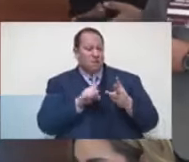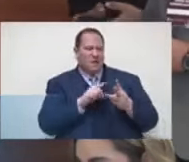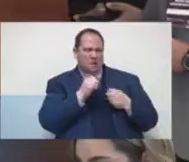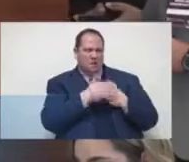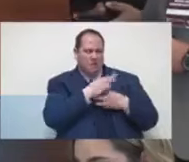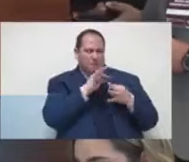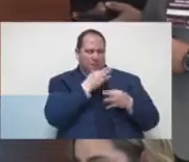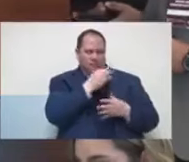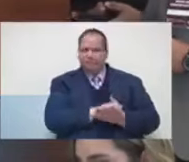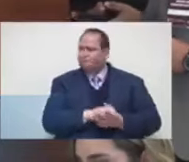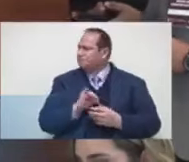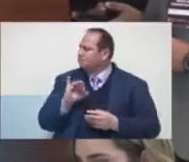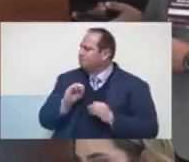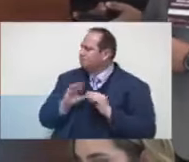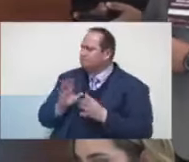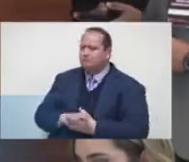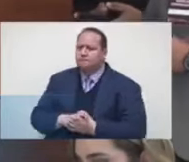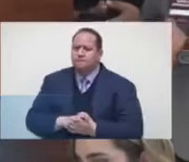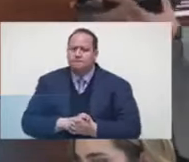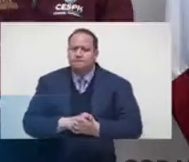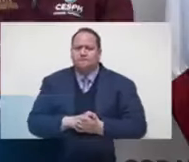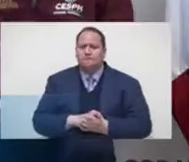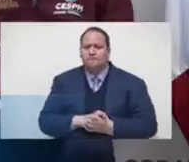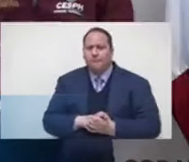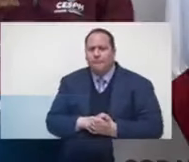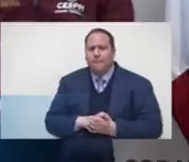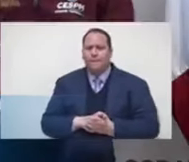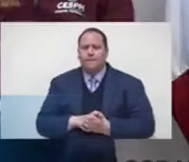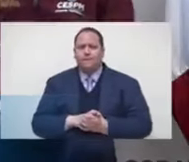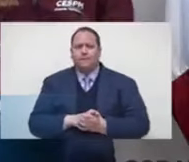pregunta. Sí, claro que sí. En el caso...